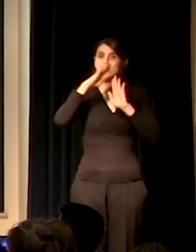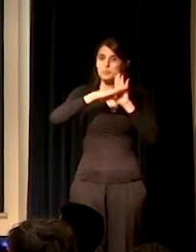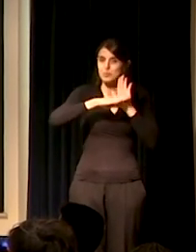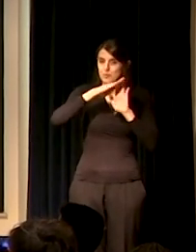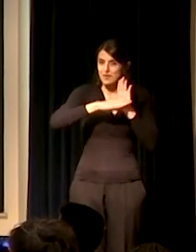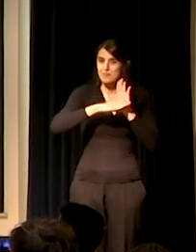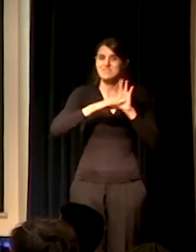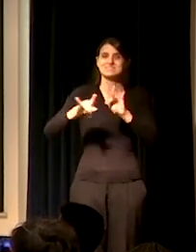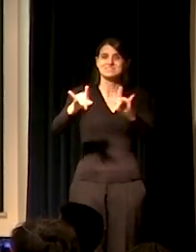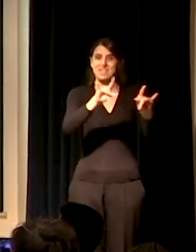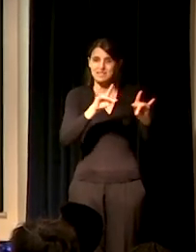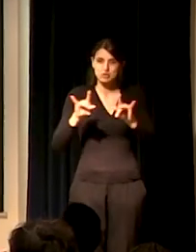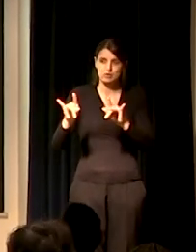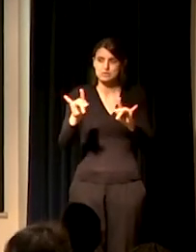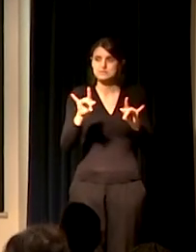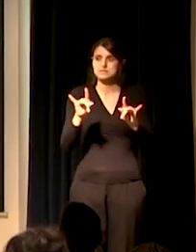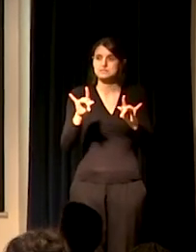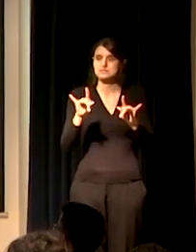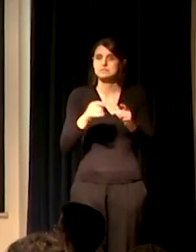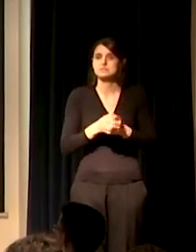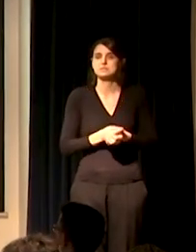programas en territorio,